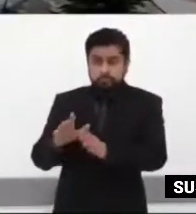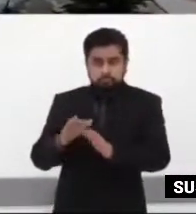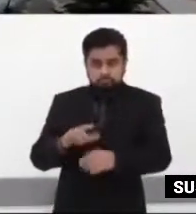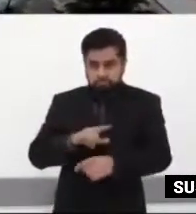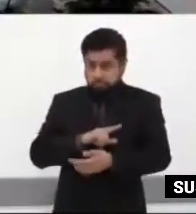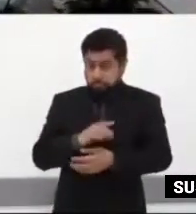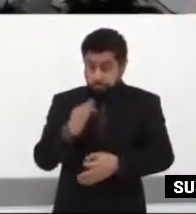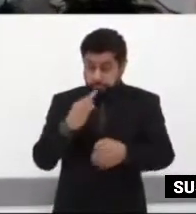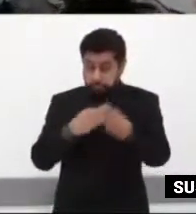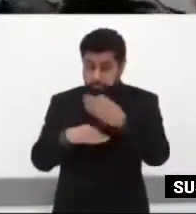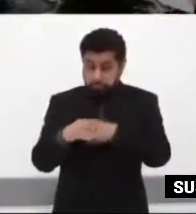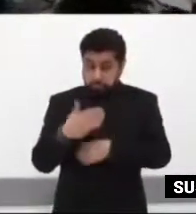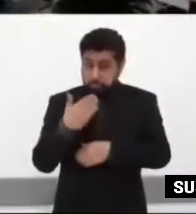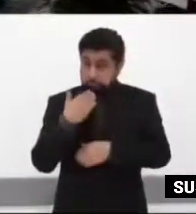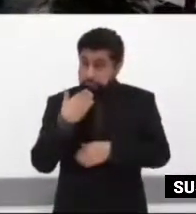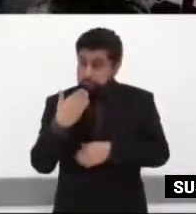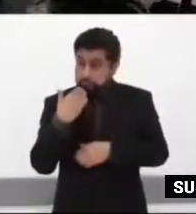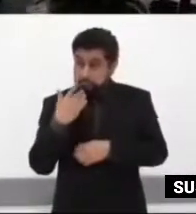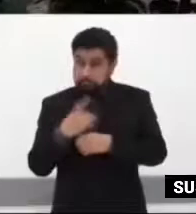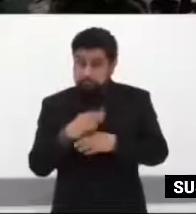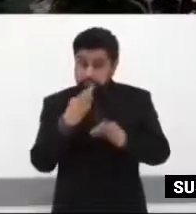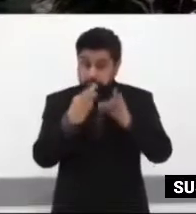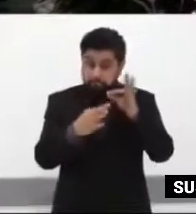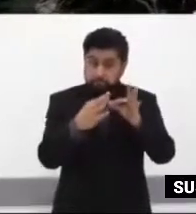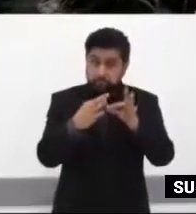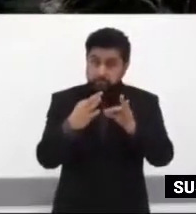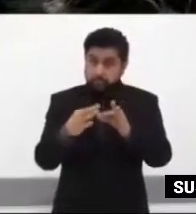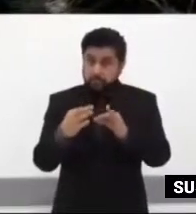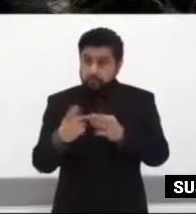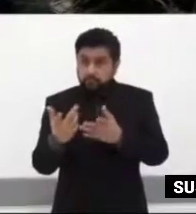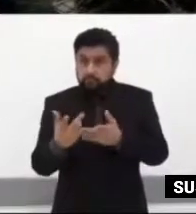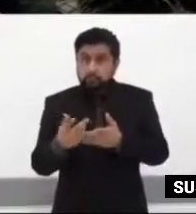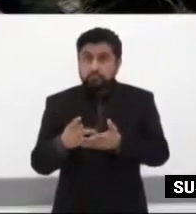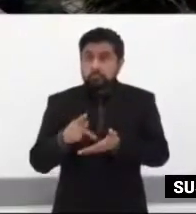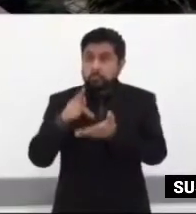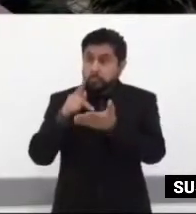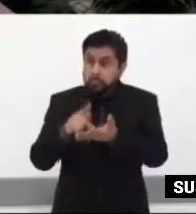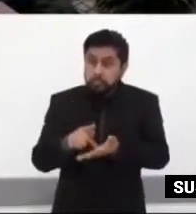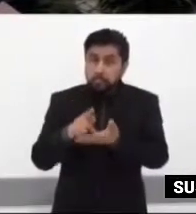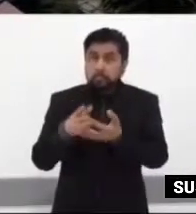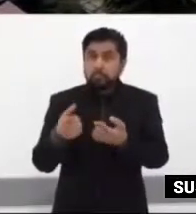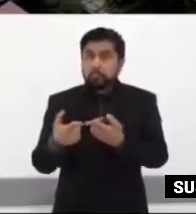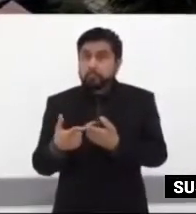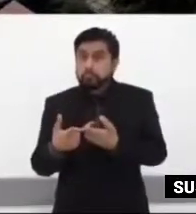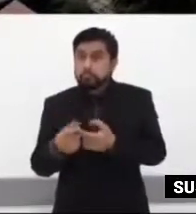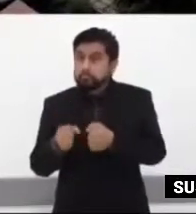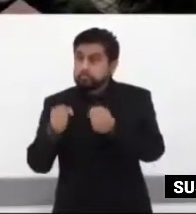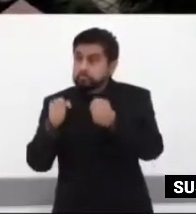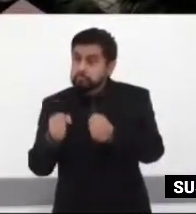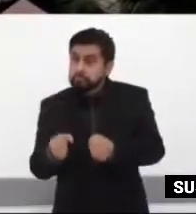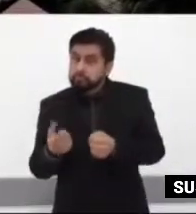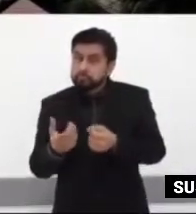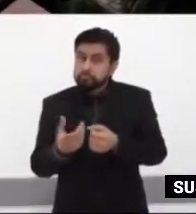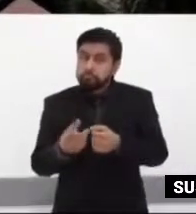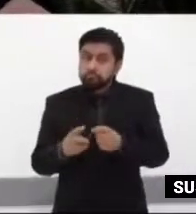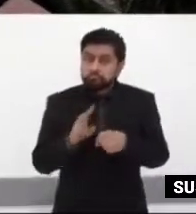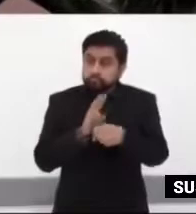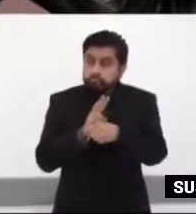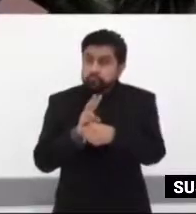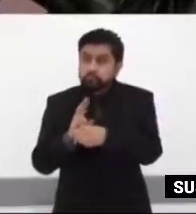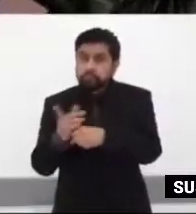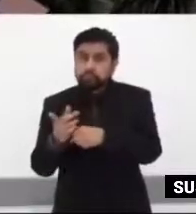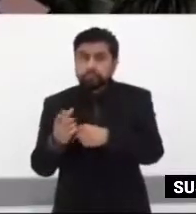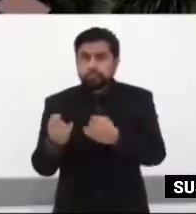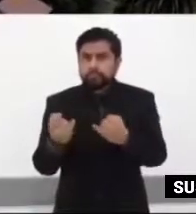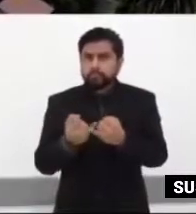de contraincendios, de peso, de ubicación y el sistema de